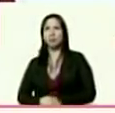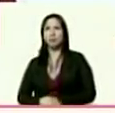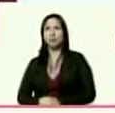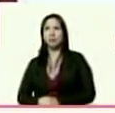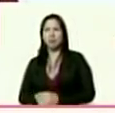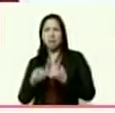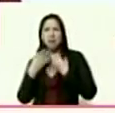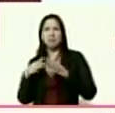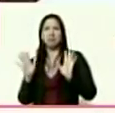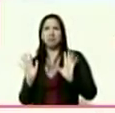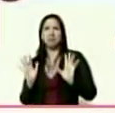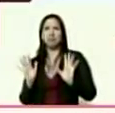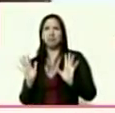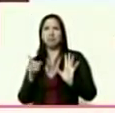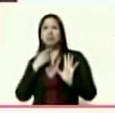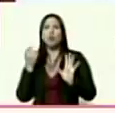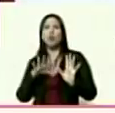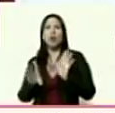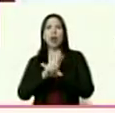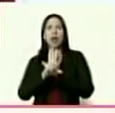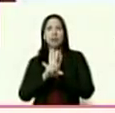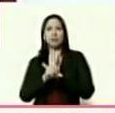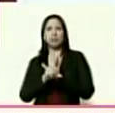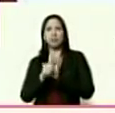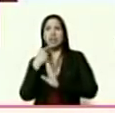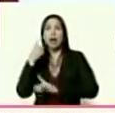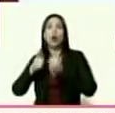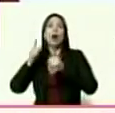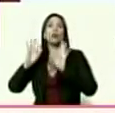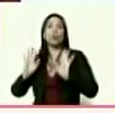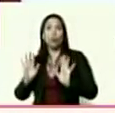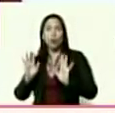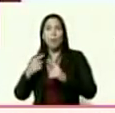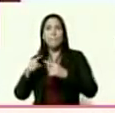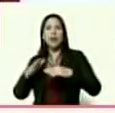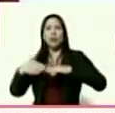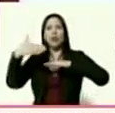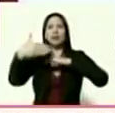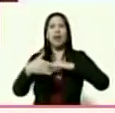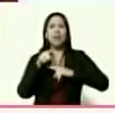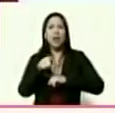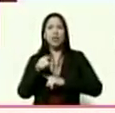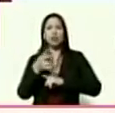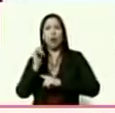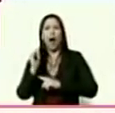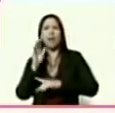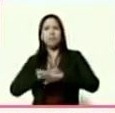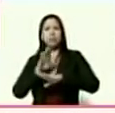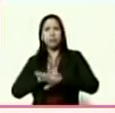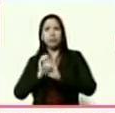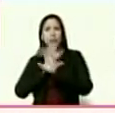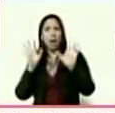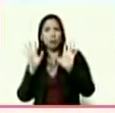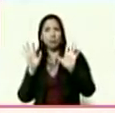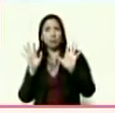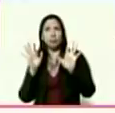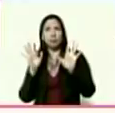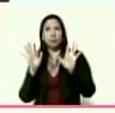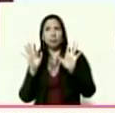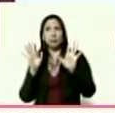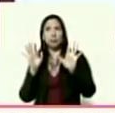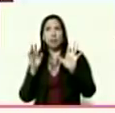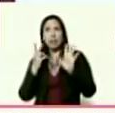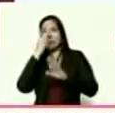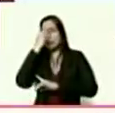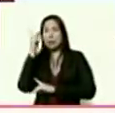bien, murió en su ley, dijeran algo. Detrás de esto está un hecho claro. Tárez no